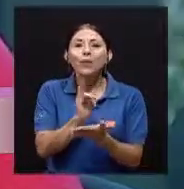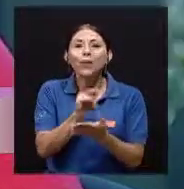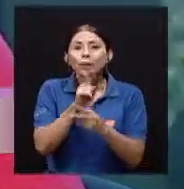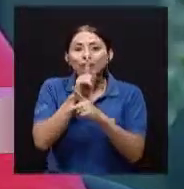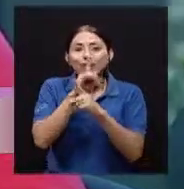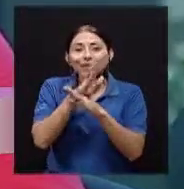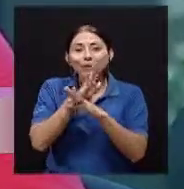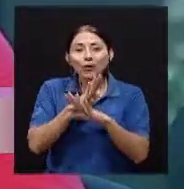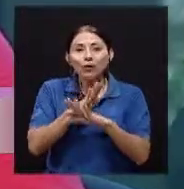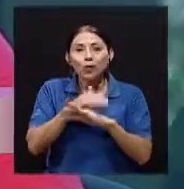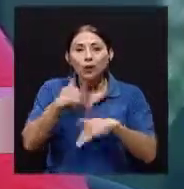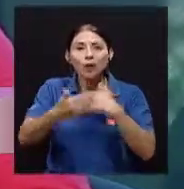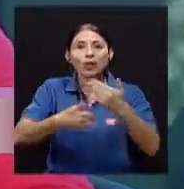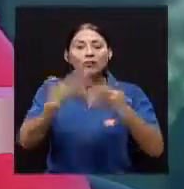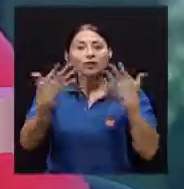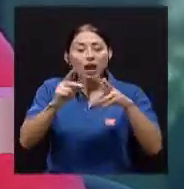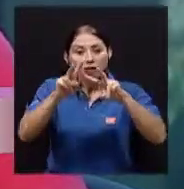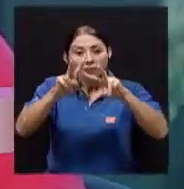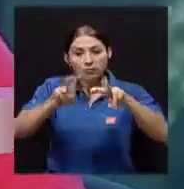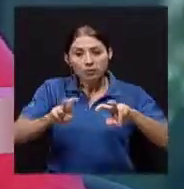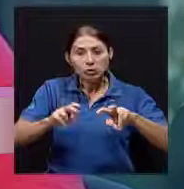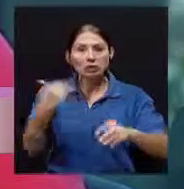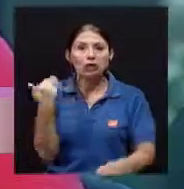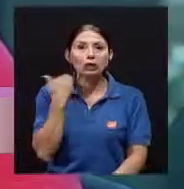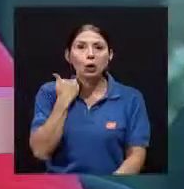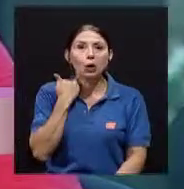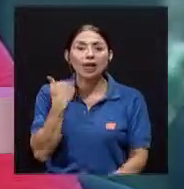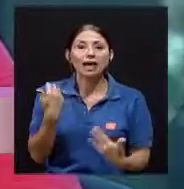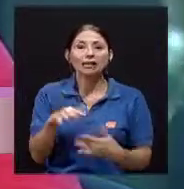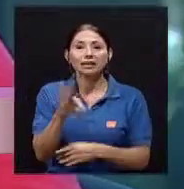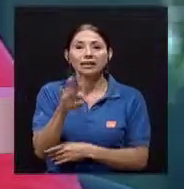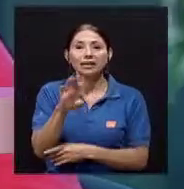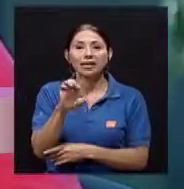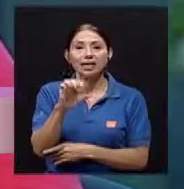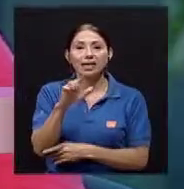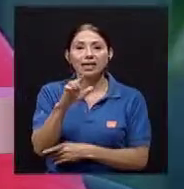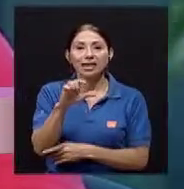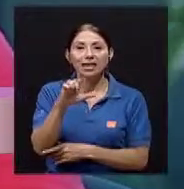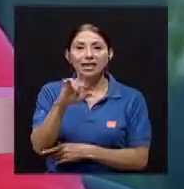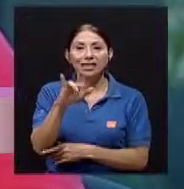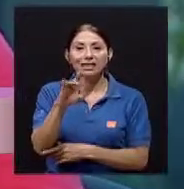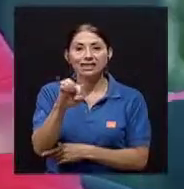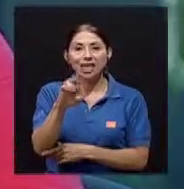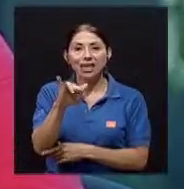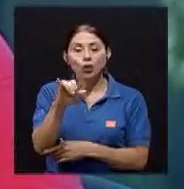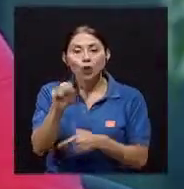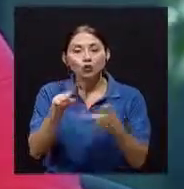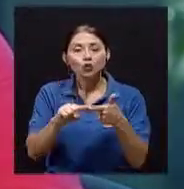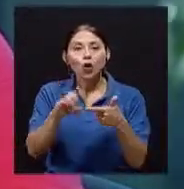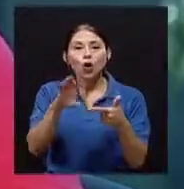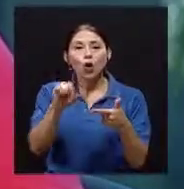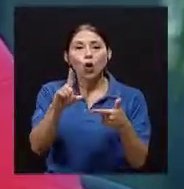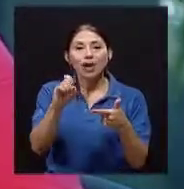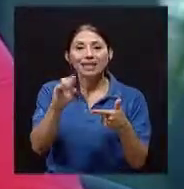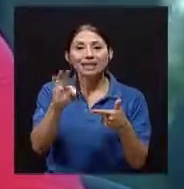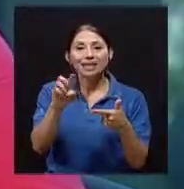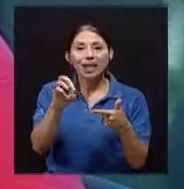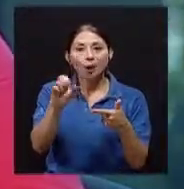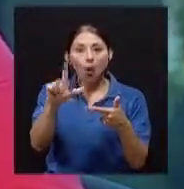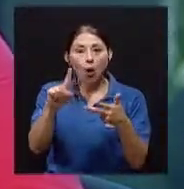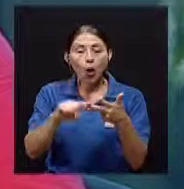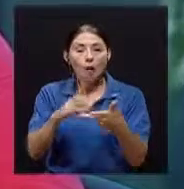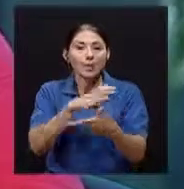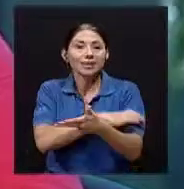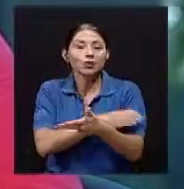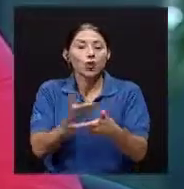los exámenes, se percatan de que sí, que es una torta, andan con los triglicéridos altos, con el colesterol, que la presión alta, el azúcar, ¿verdad?